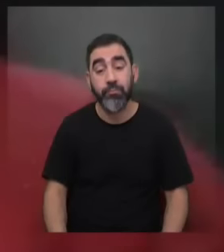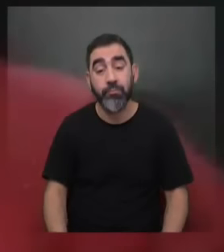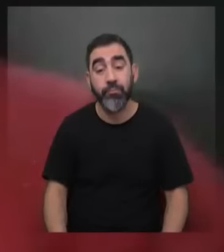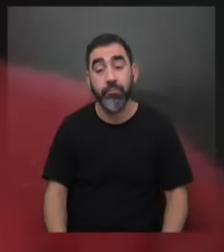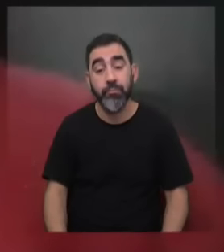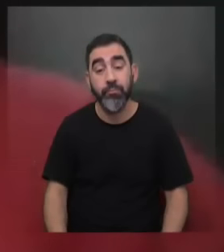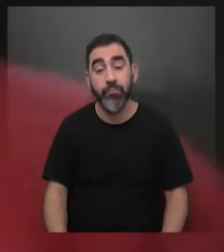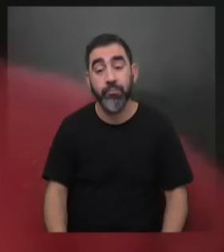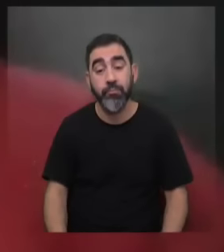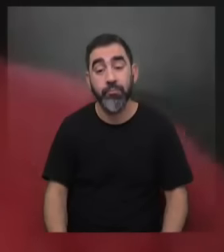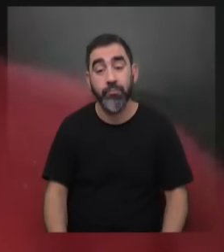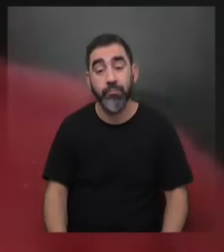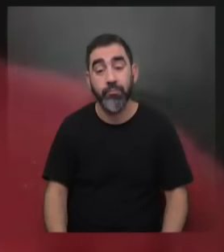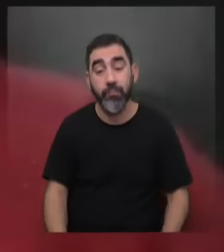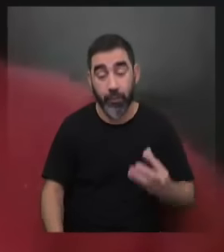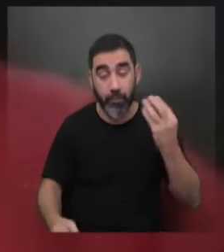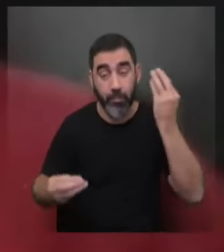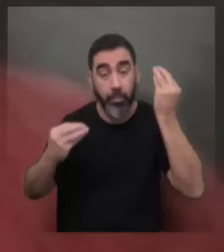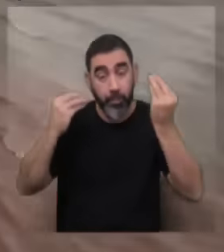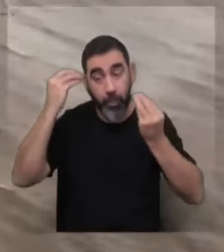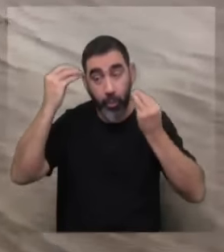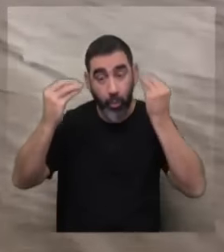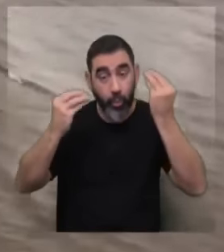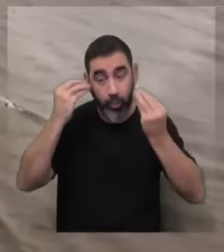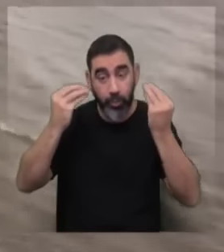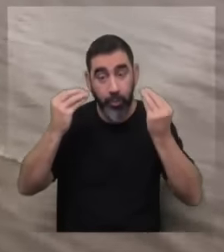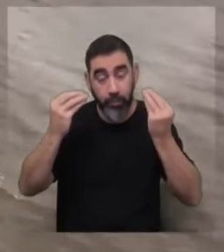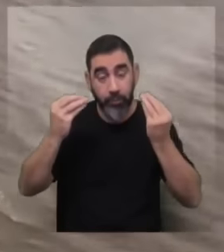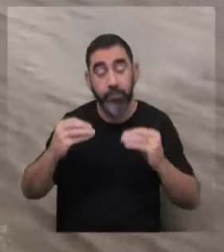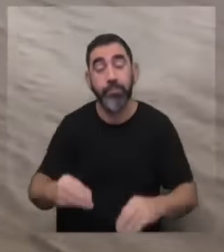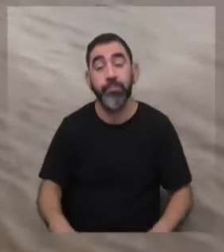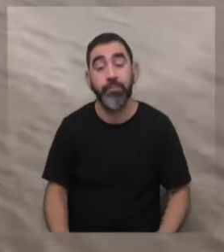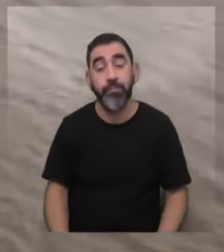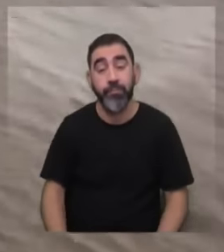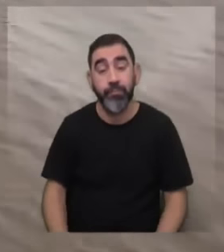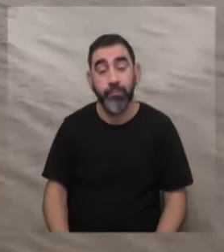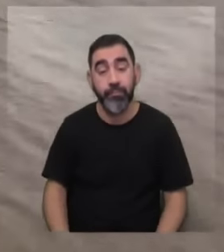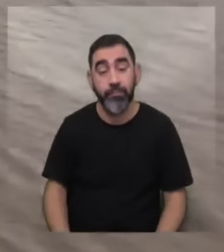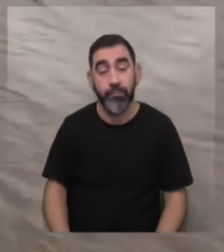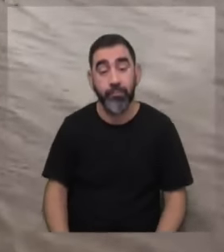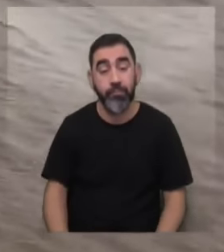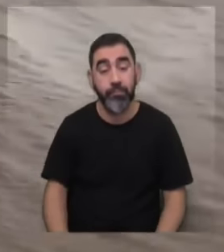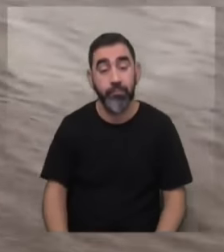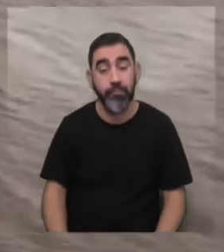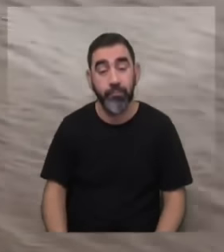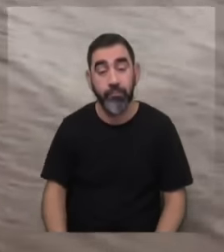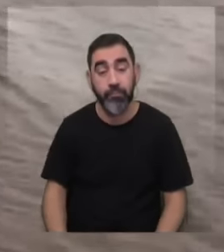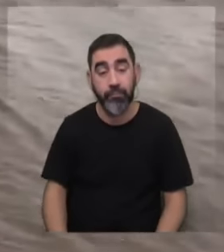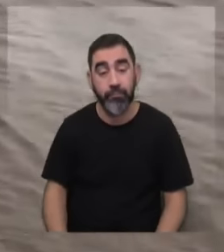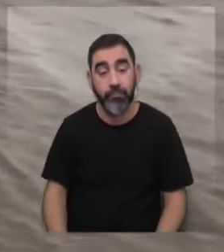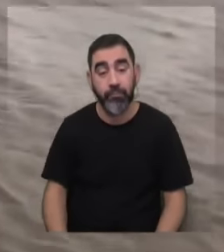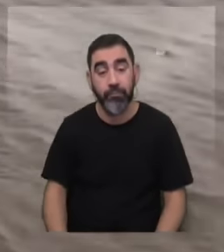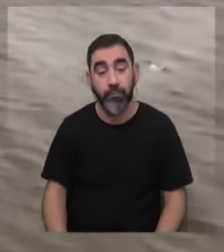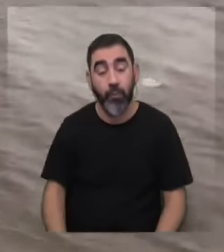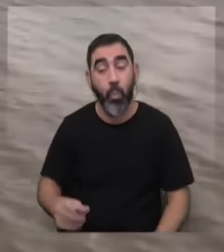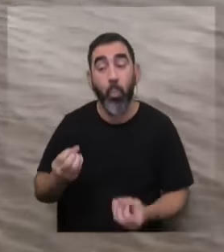este nos preocupaba Se preocupaba fundamentalmente este a partir digamos de la